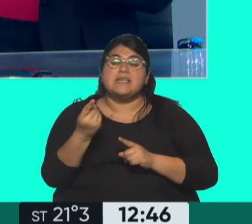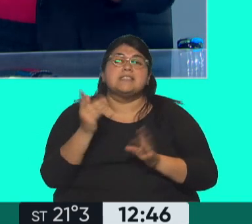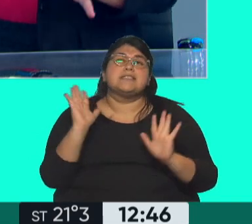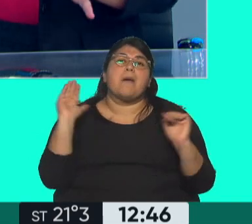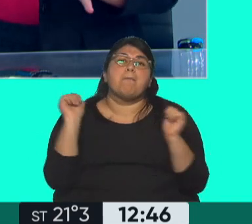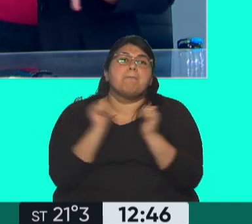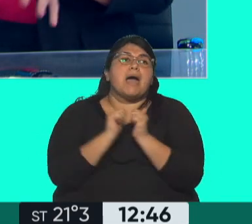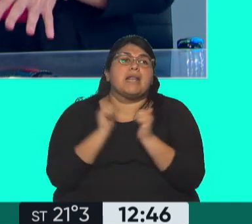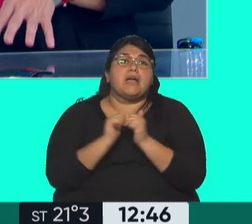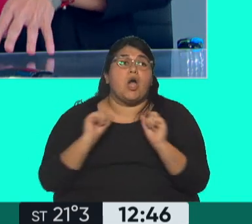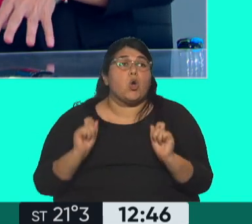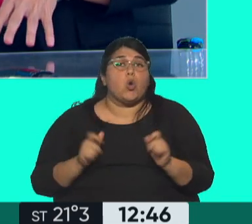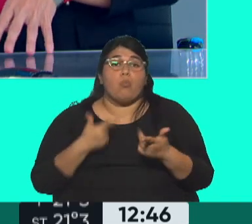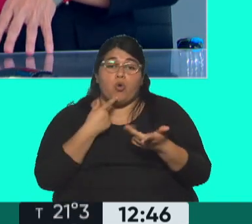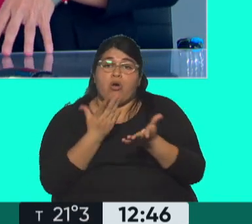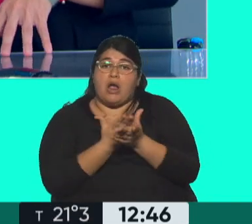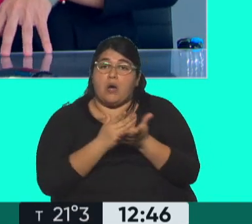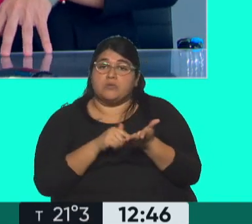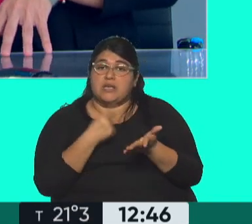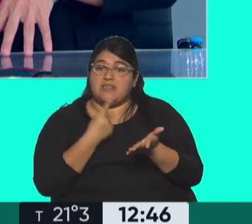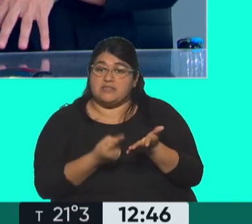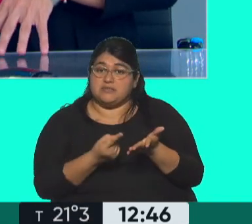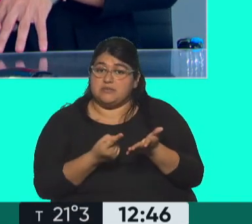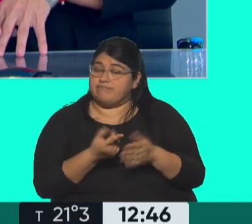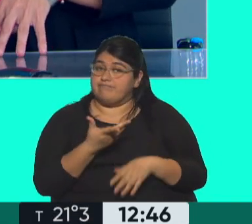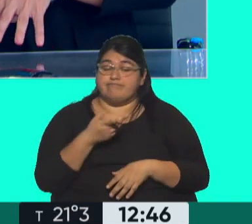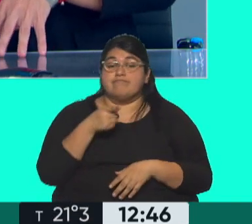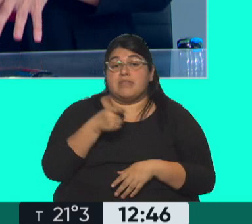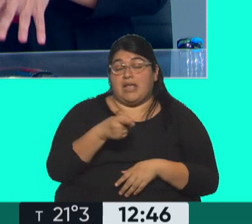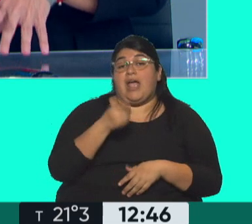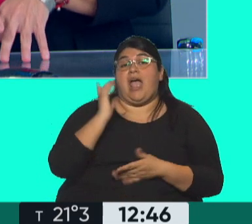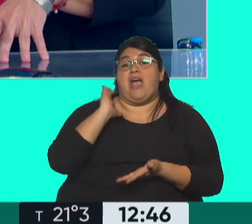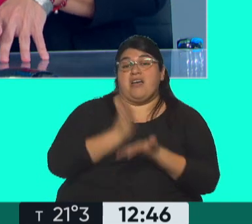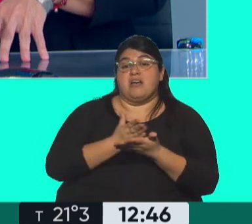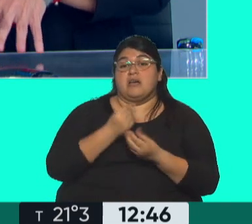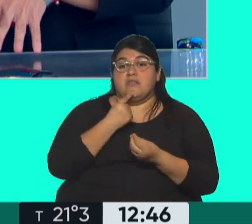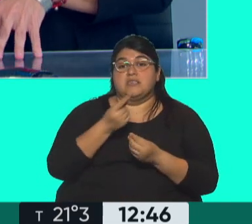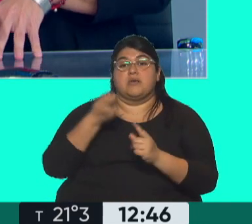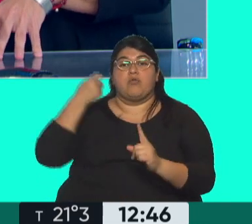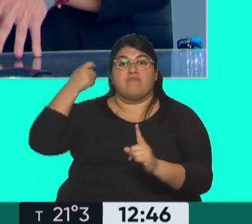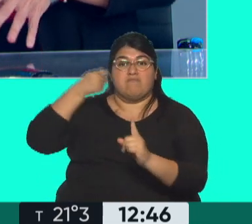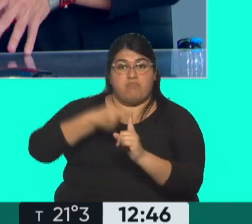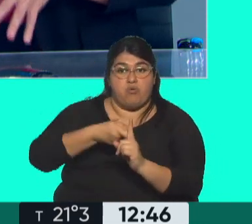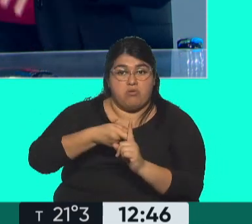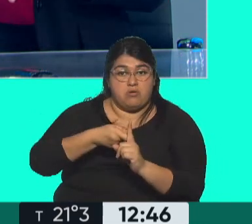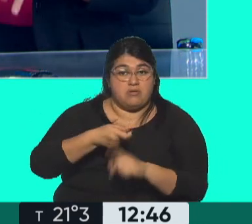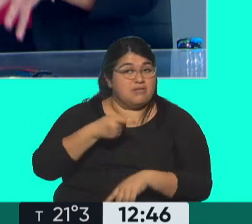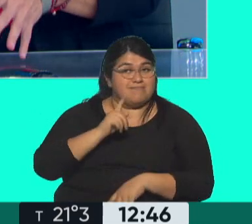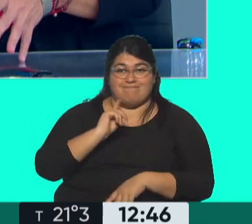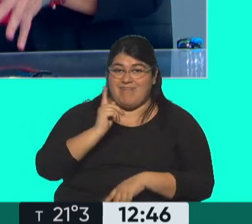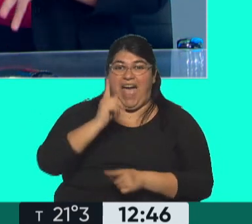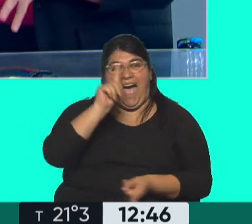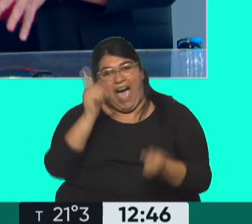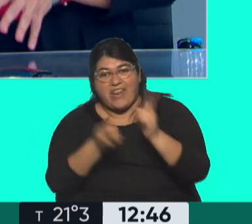pareja cualquiera, es decir, la sentencia la termina condenando a prisión perpetua por homicidio, cuando en realidad ella se